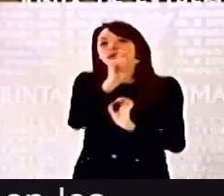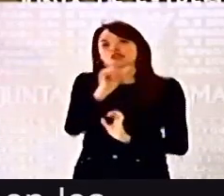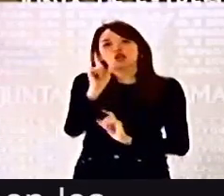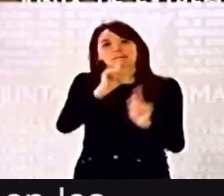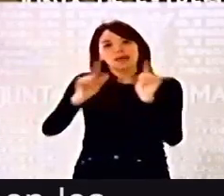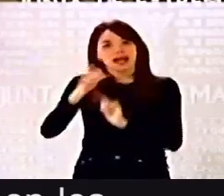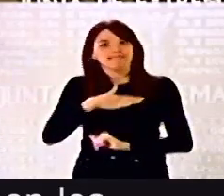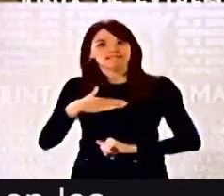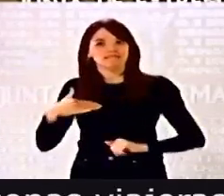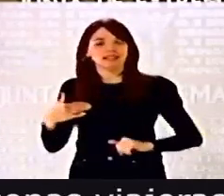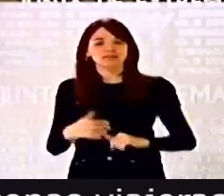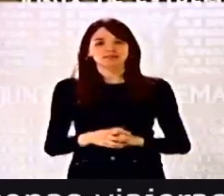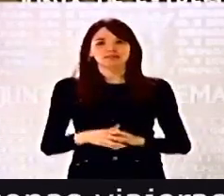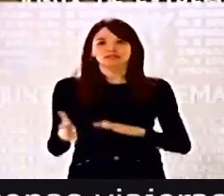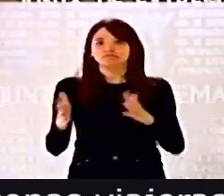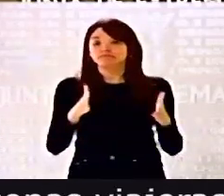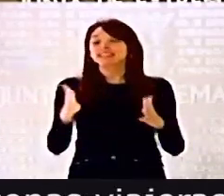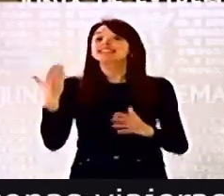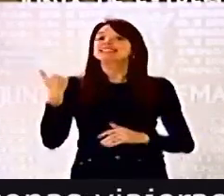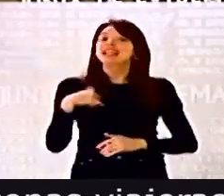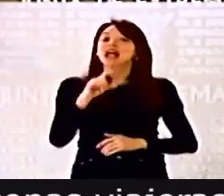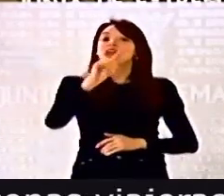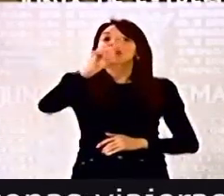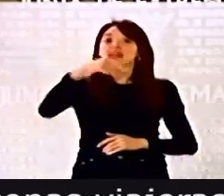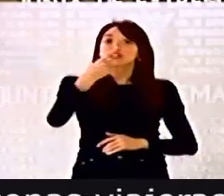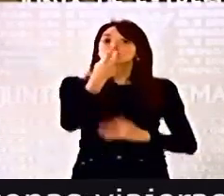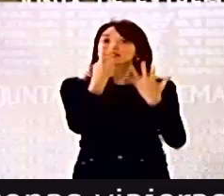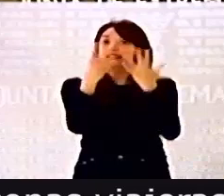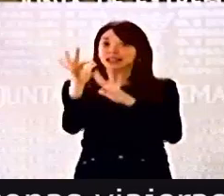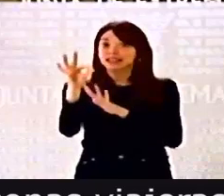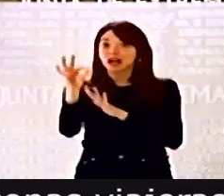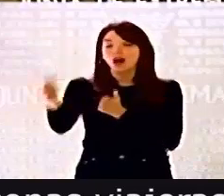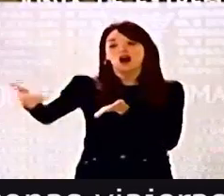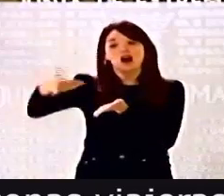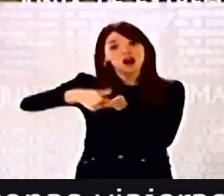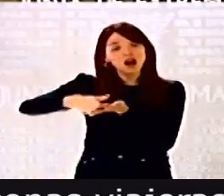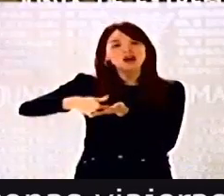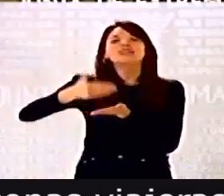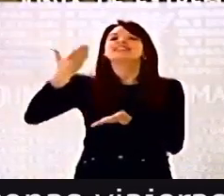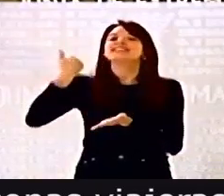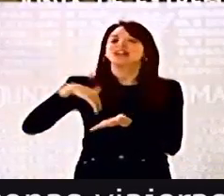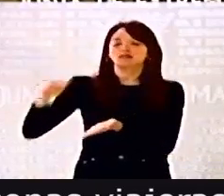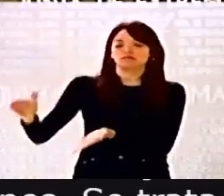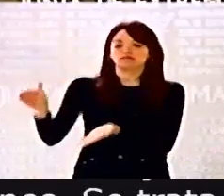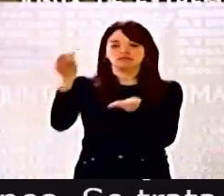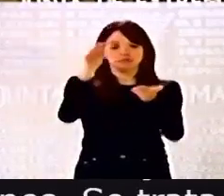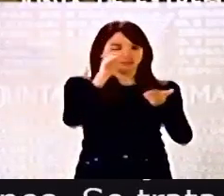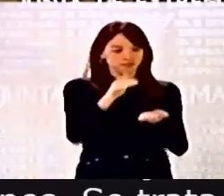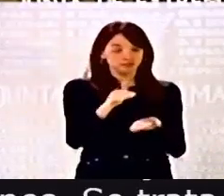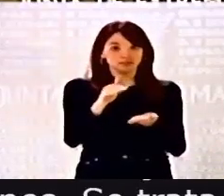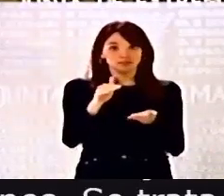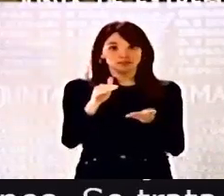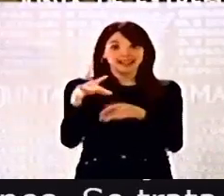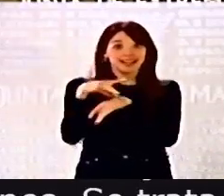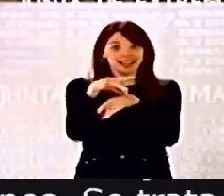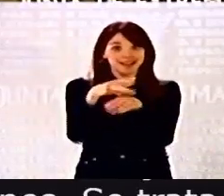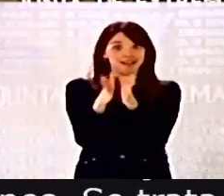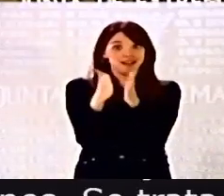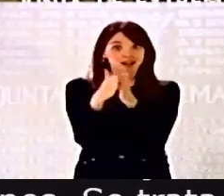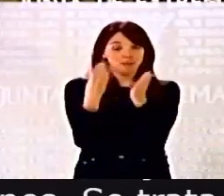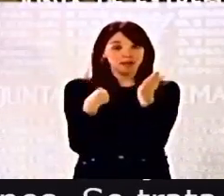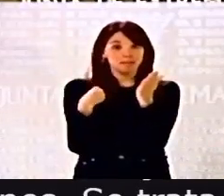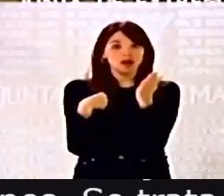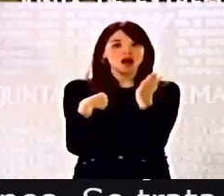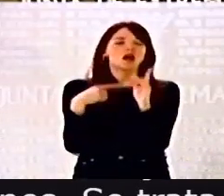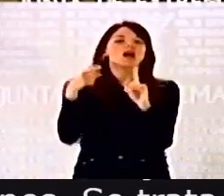hemos recibido ya 170 aportaciones. Se trata de un manual que contribuirá, a su vez, a la creación de las